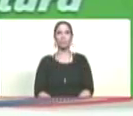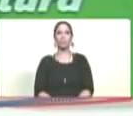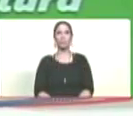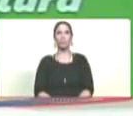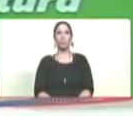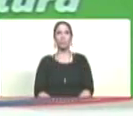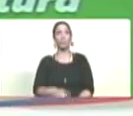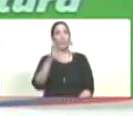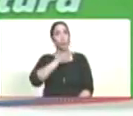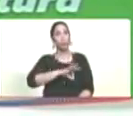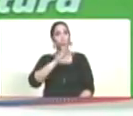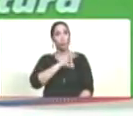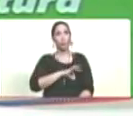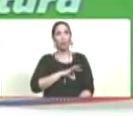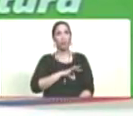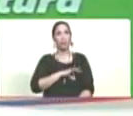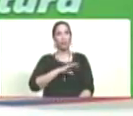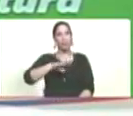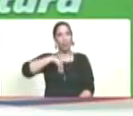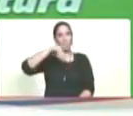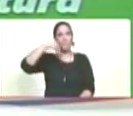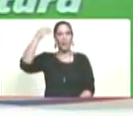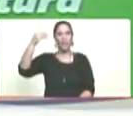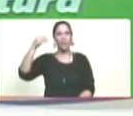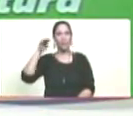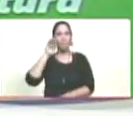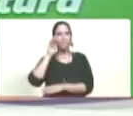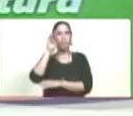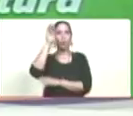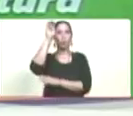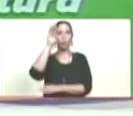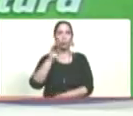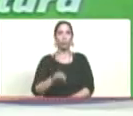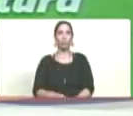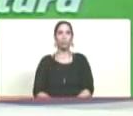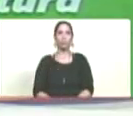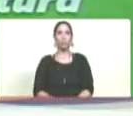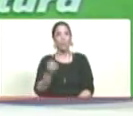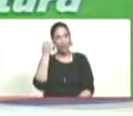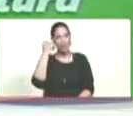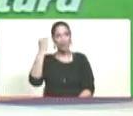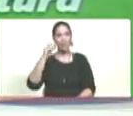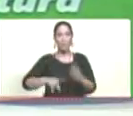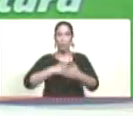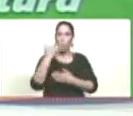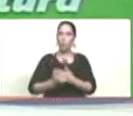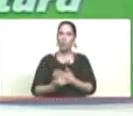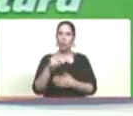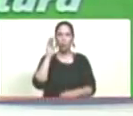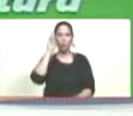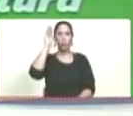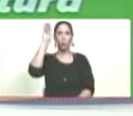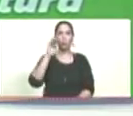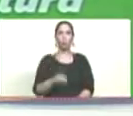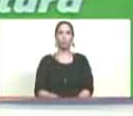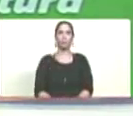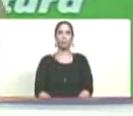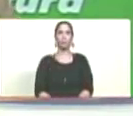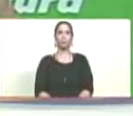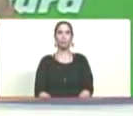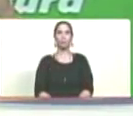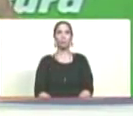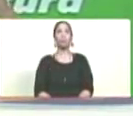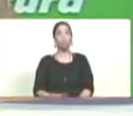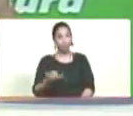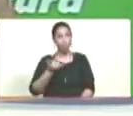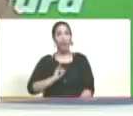El socialismo es una esperanza de futuro, es una idea, es un proyecto de futuro y es una realidad